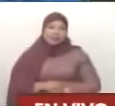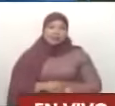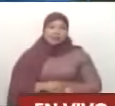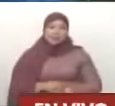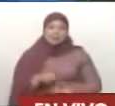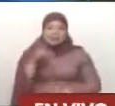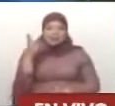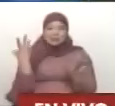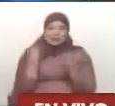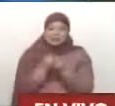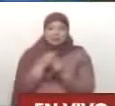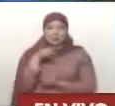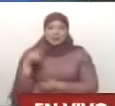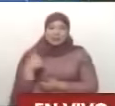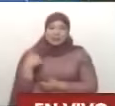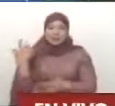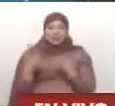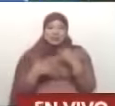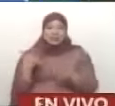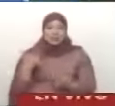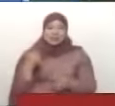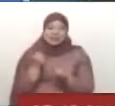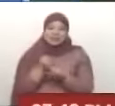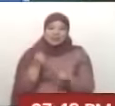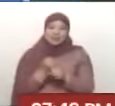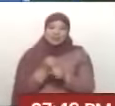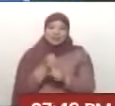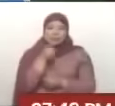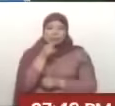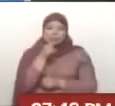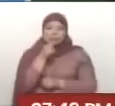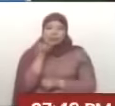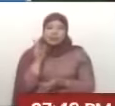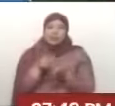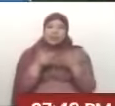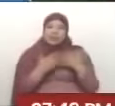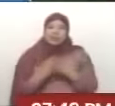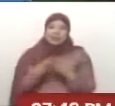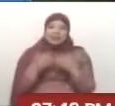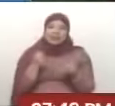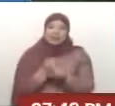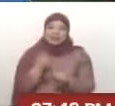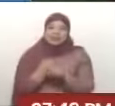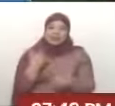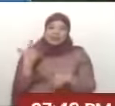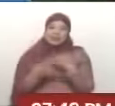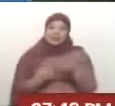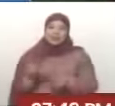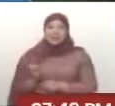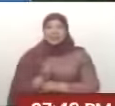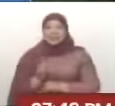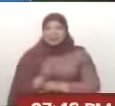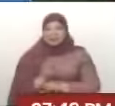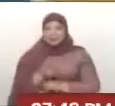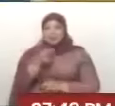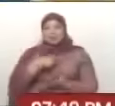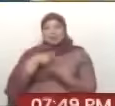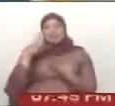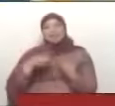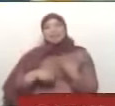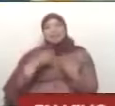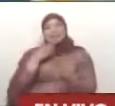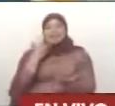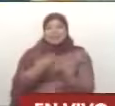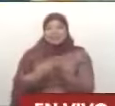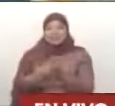Ucrania. Muy doloroso esa noticia, porque una juventud de 25 años lo que debe tener es sueños, ilusiones, esperanza, proyectos.